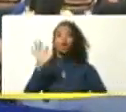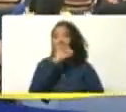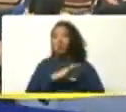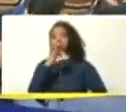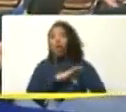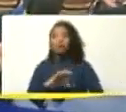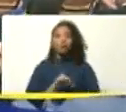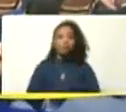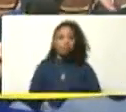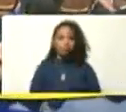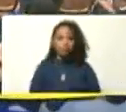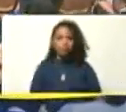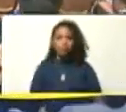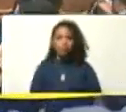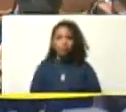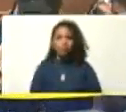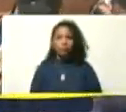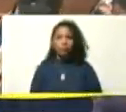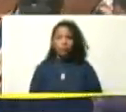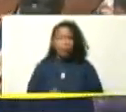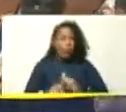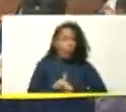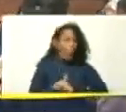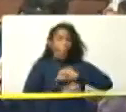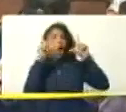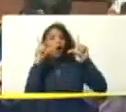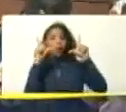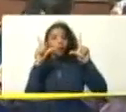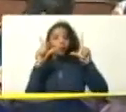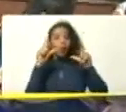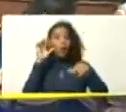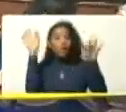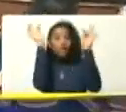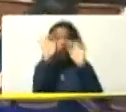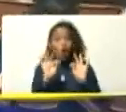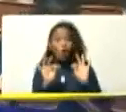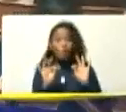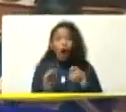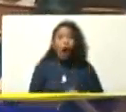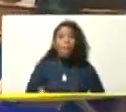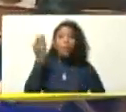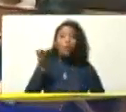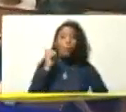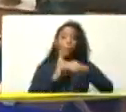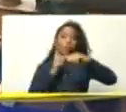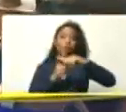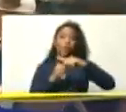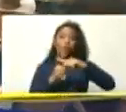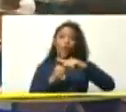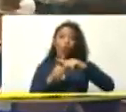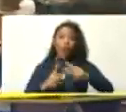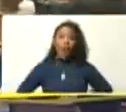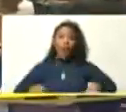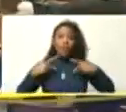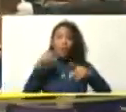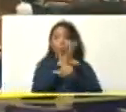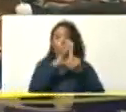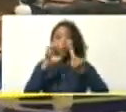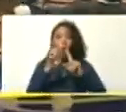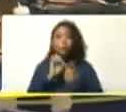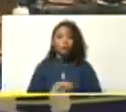social que impacta de manera cualitativa y positiva la vida